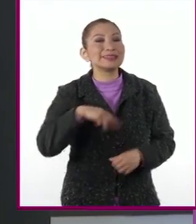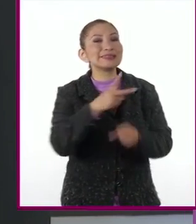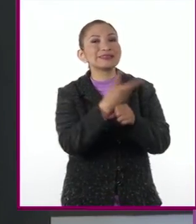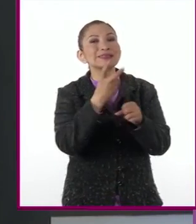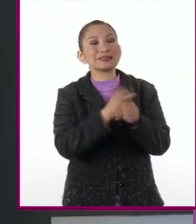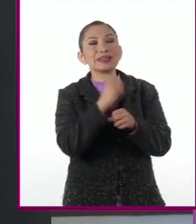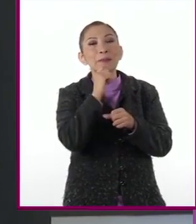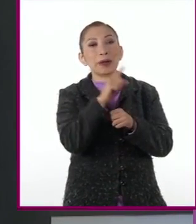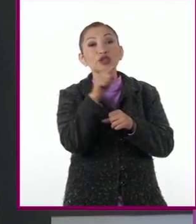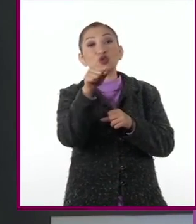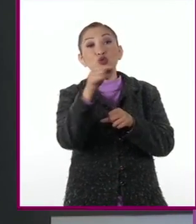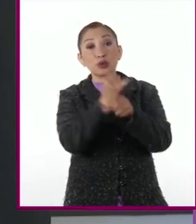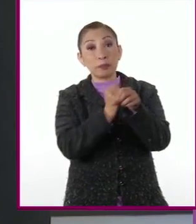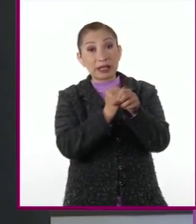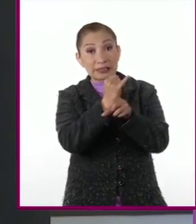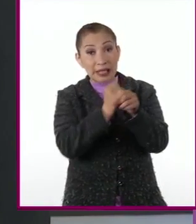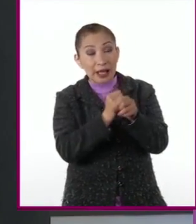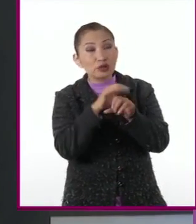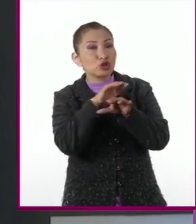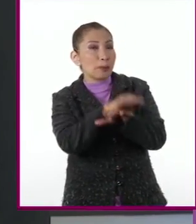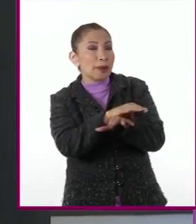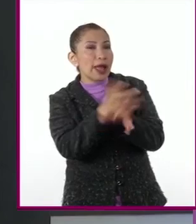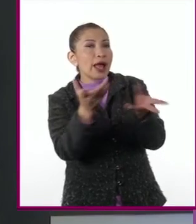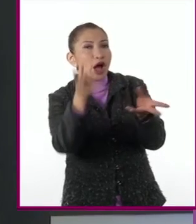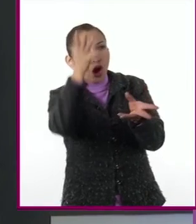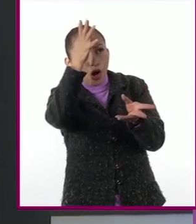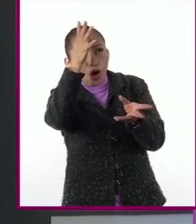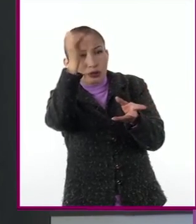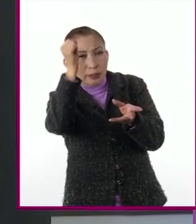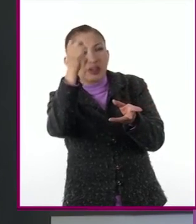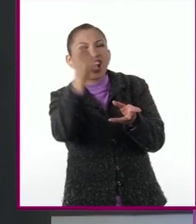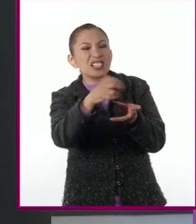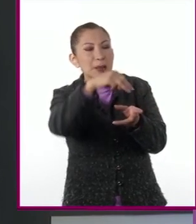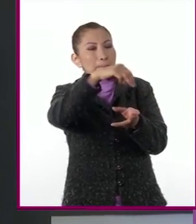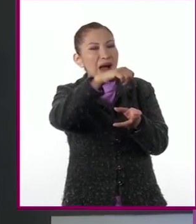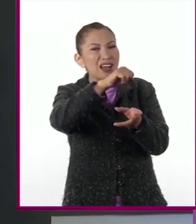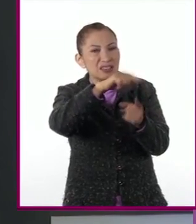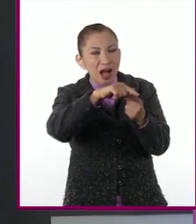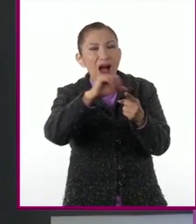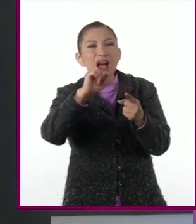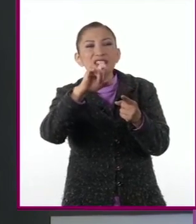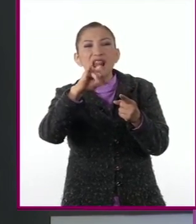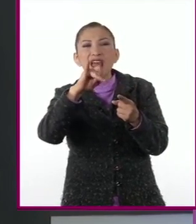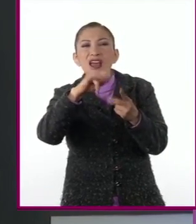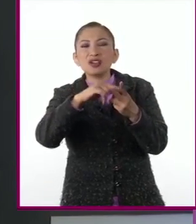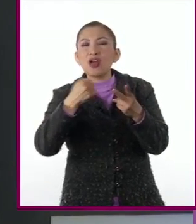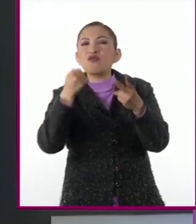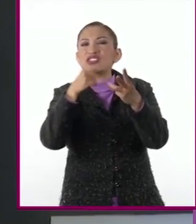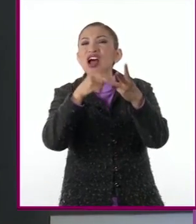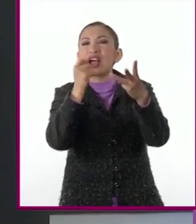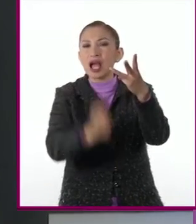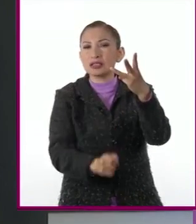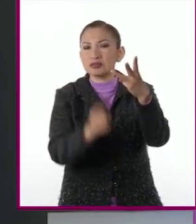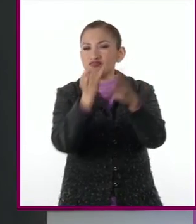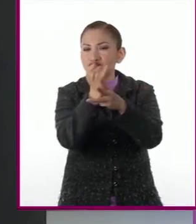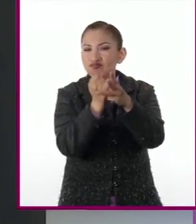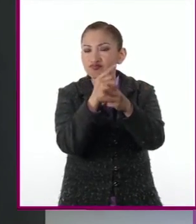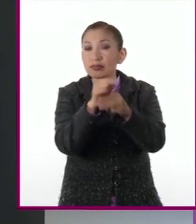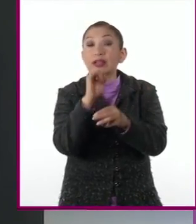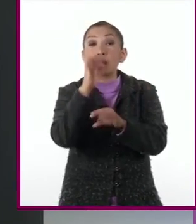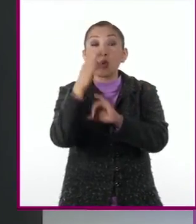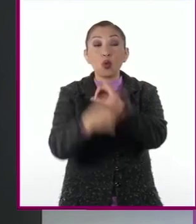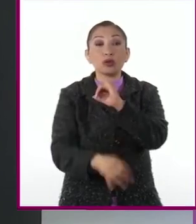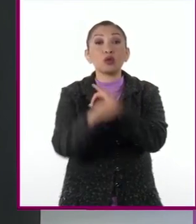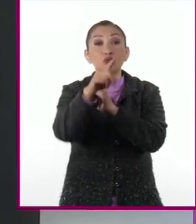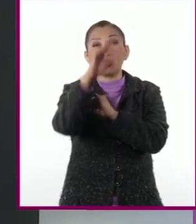invitamos también a que investiguen acerca de conceptos de masa, aceleración y fuerza. Por último, les pedimos